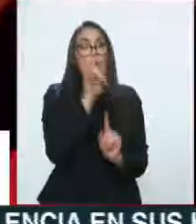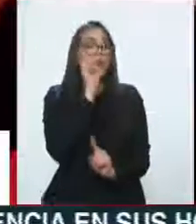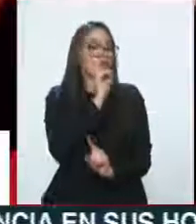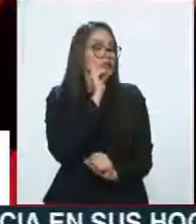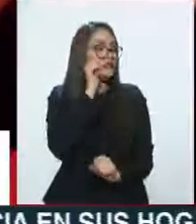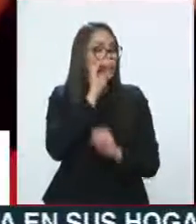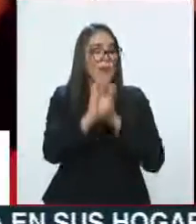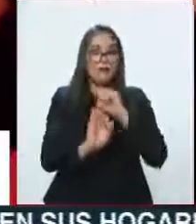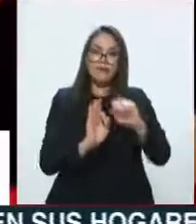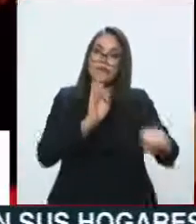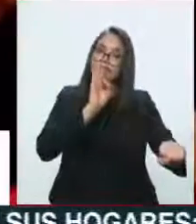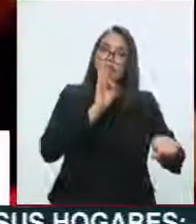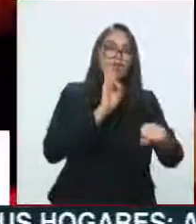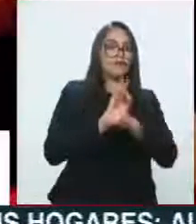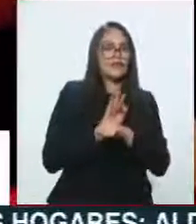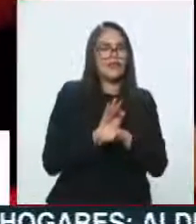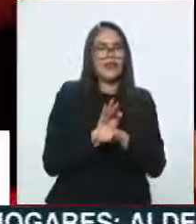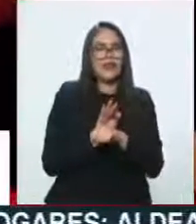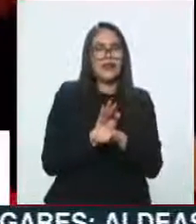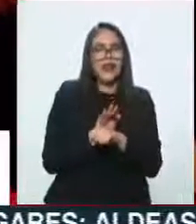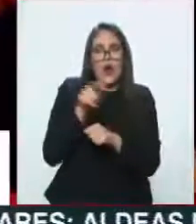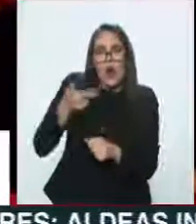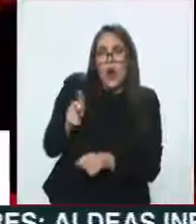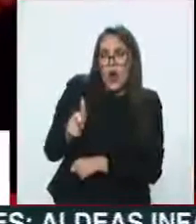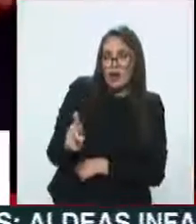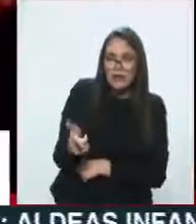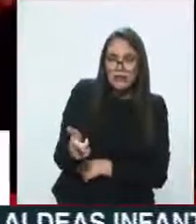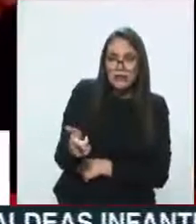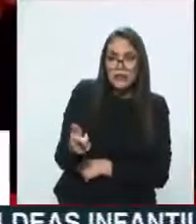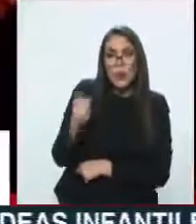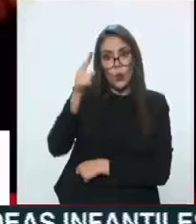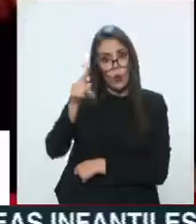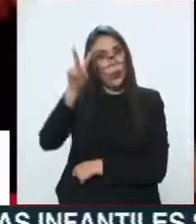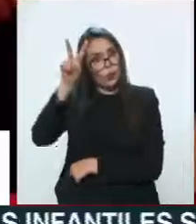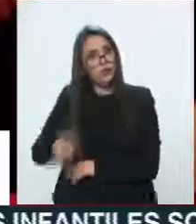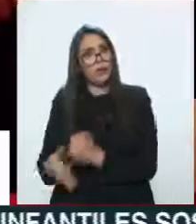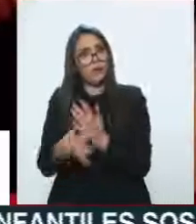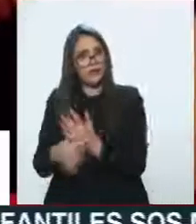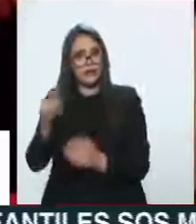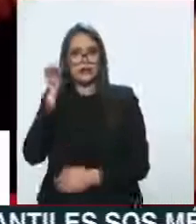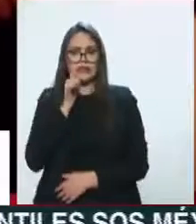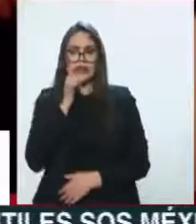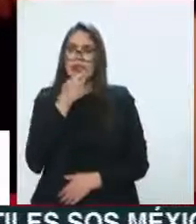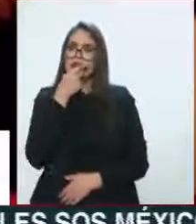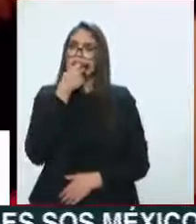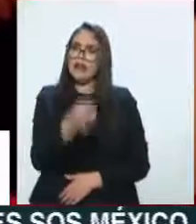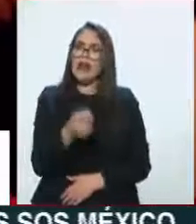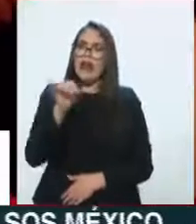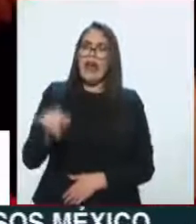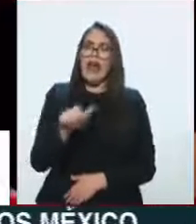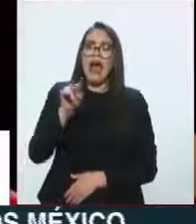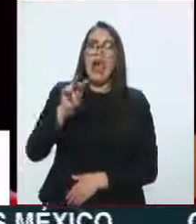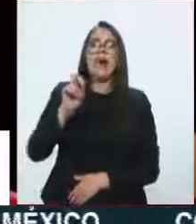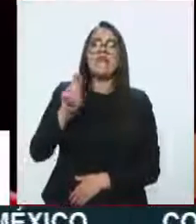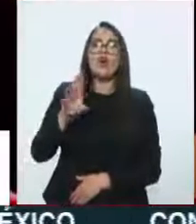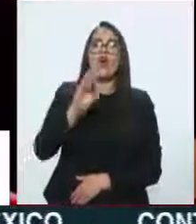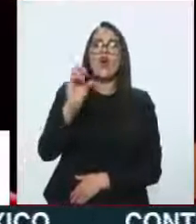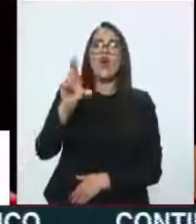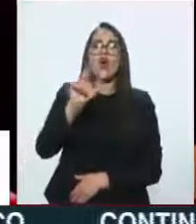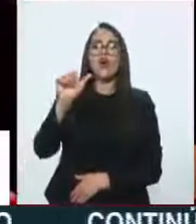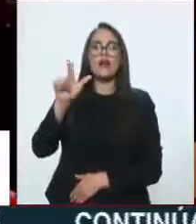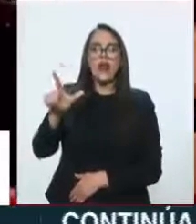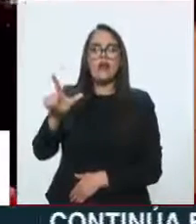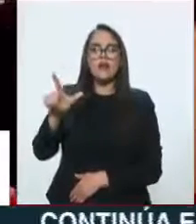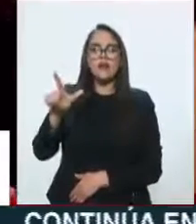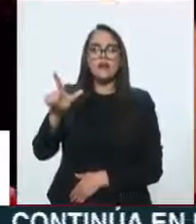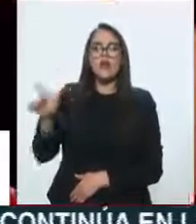Guanajuato, el que realmente dice las cosas como son es Javier Corral, y dice necesitamos un nuevo pacto fiscal, y bueno, ya vemos por qué, porque está